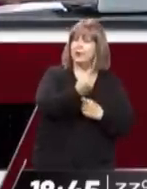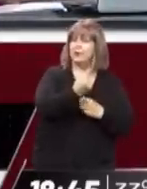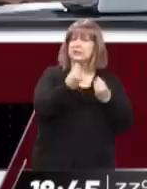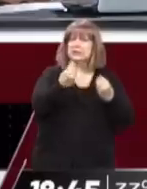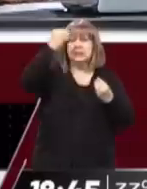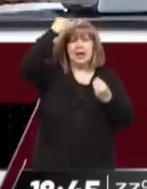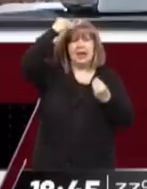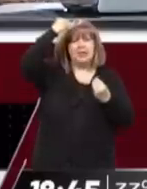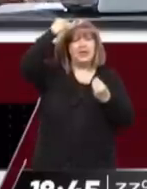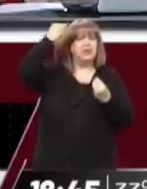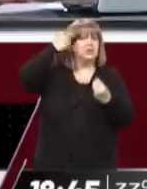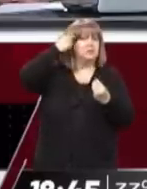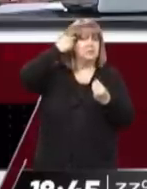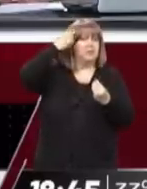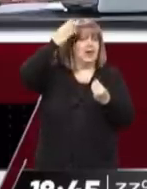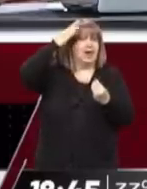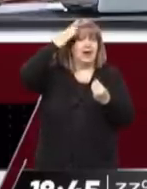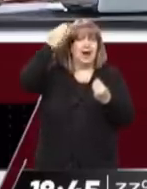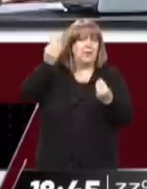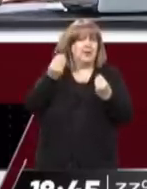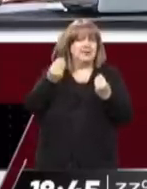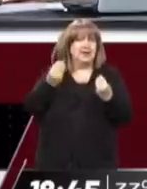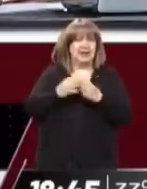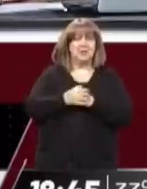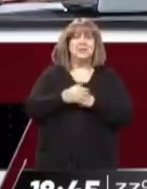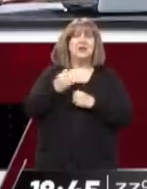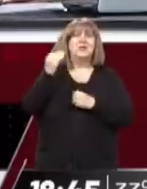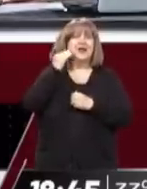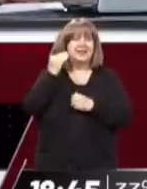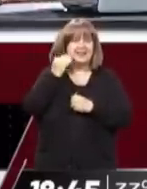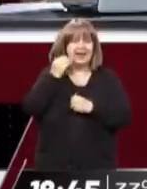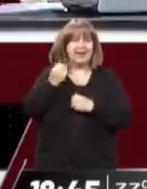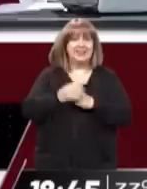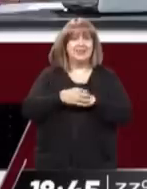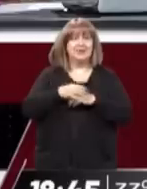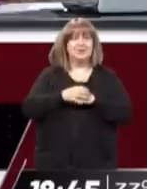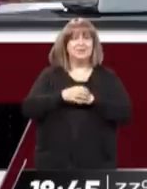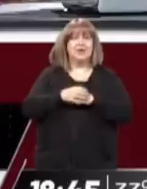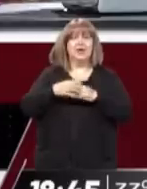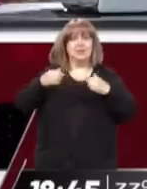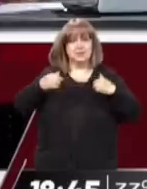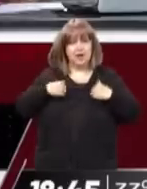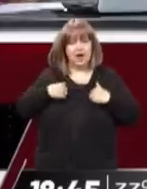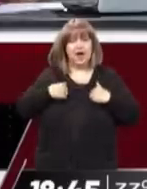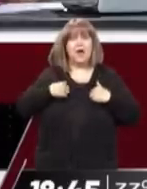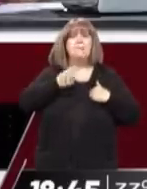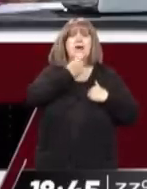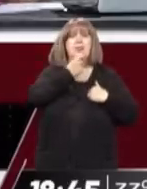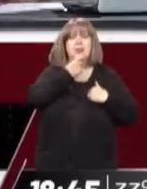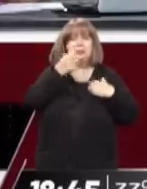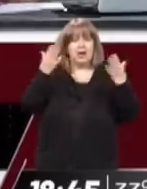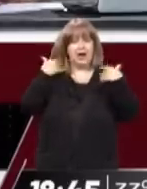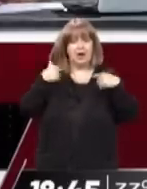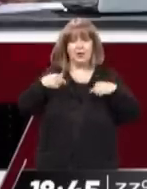Sofía? Muy bien. ¿Cómo va la tarde? Muy bien, muy caluroso por aquí, muy caluroso por aquí por Mendoza. Sí, acá también estamos con 35